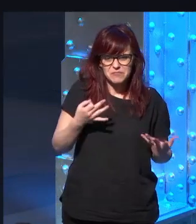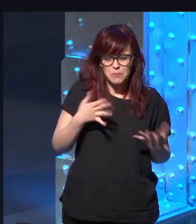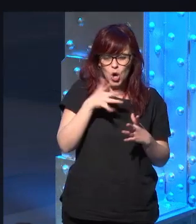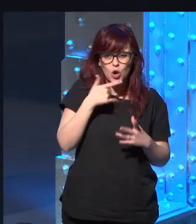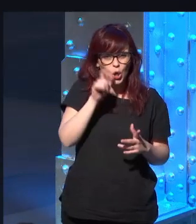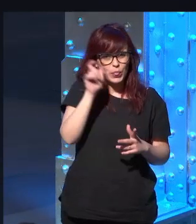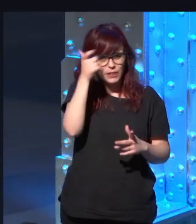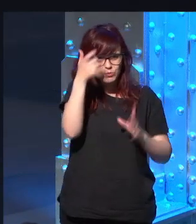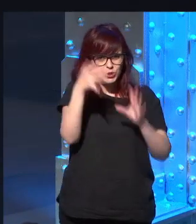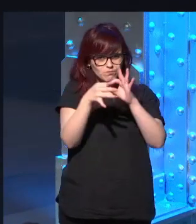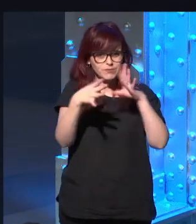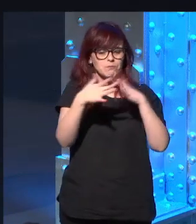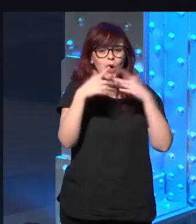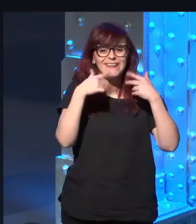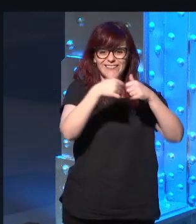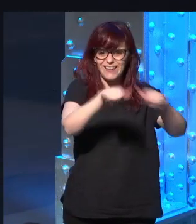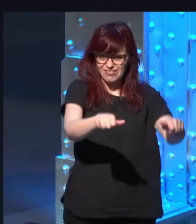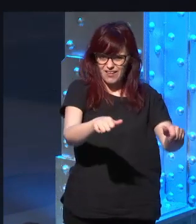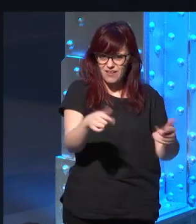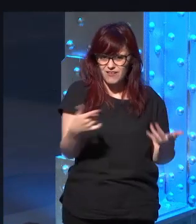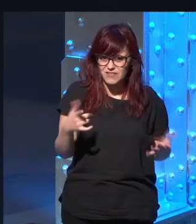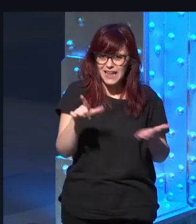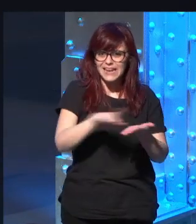¿Cómo os sentís con este etiquetado?